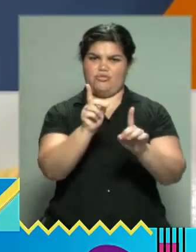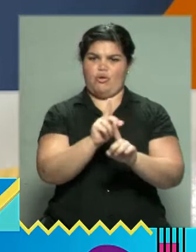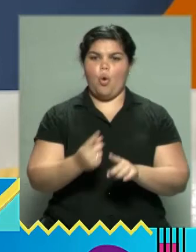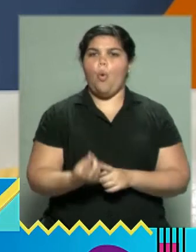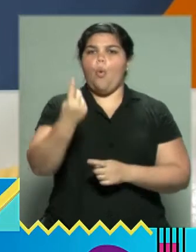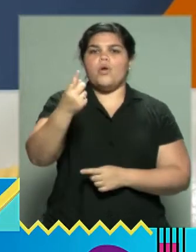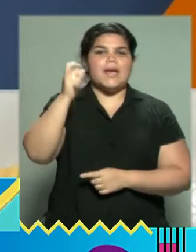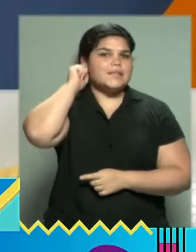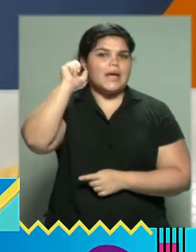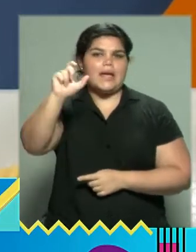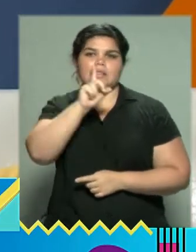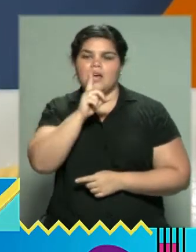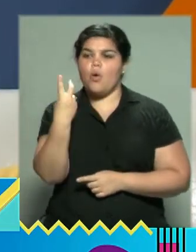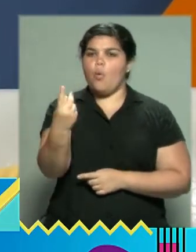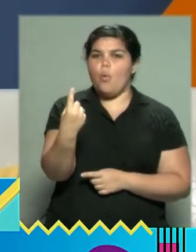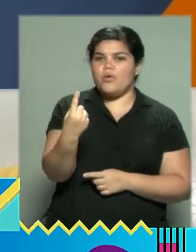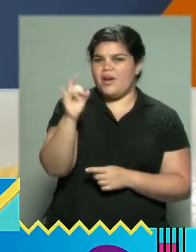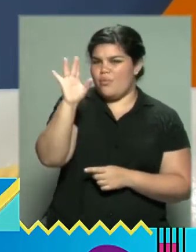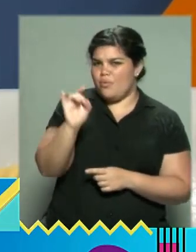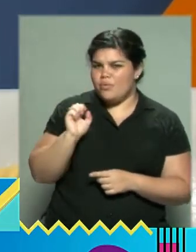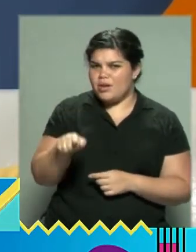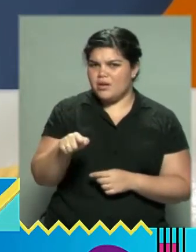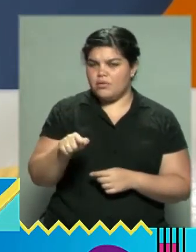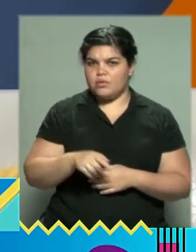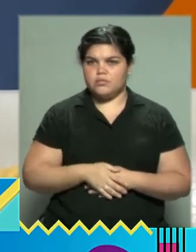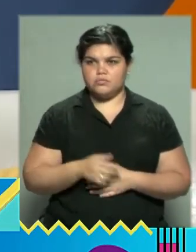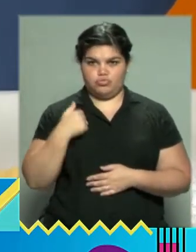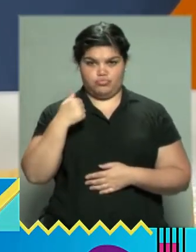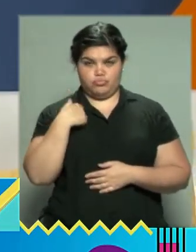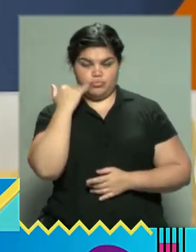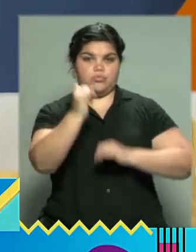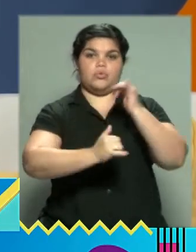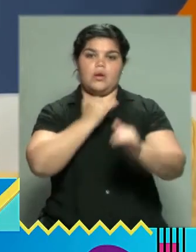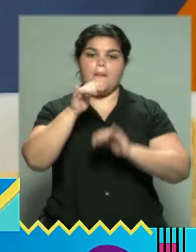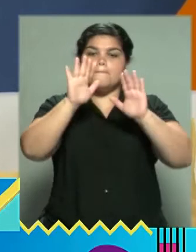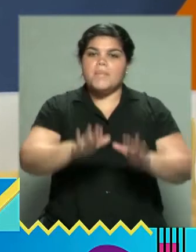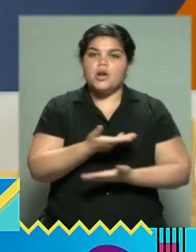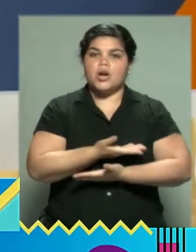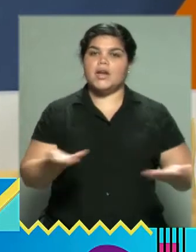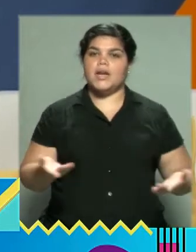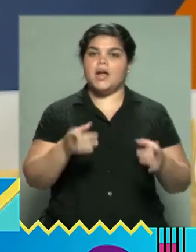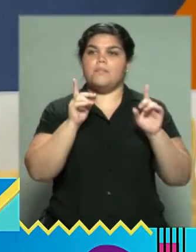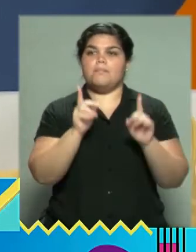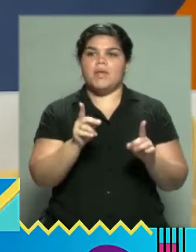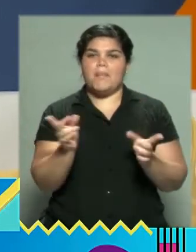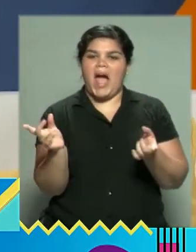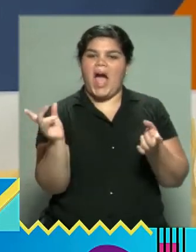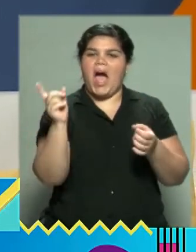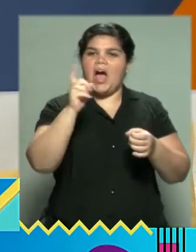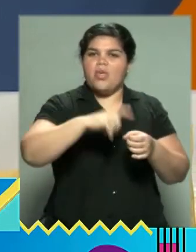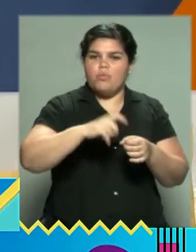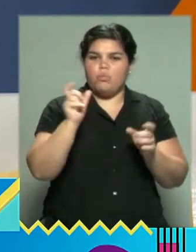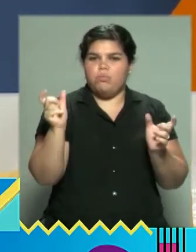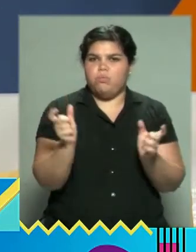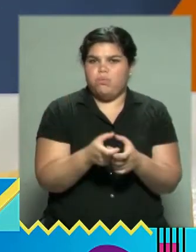más. De todas maneras, lo que o sea, un paro general incluso con muy poca adhesión, de hecho, el que le